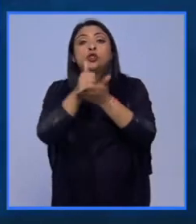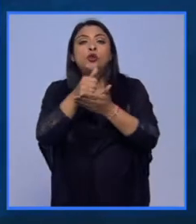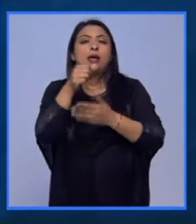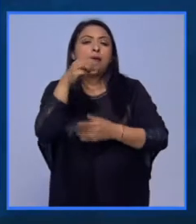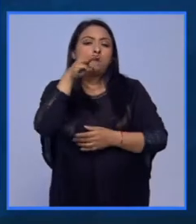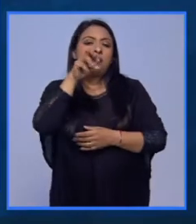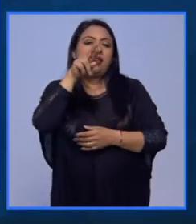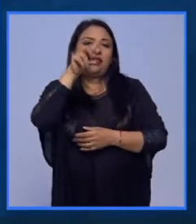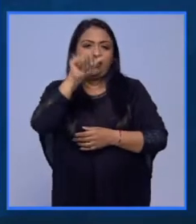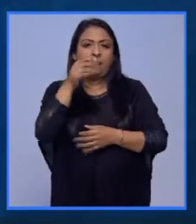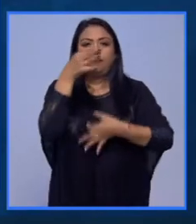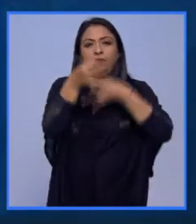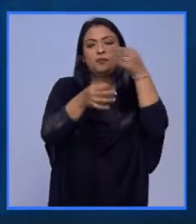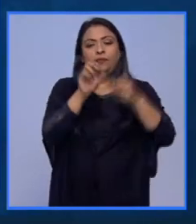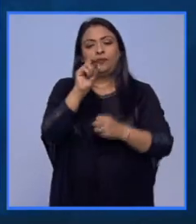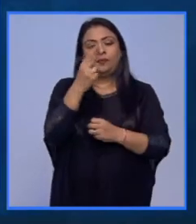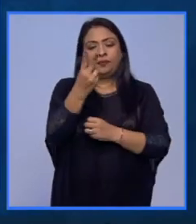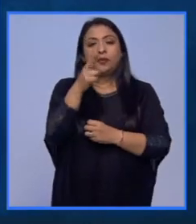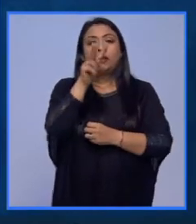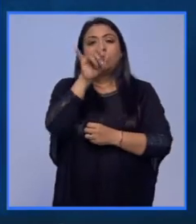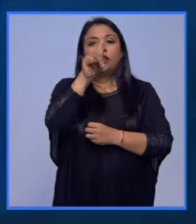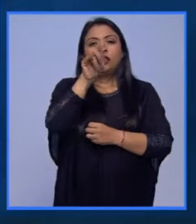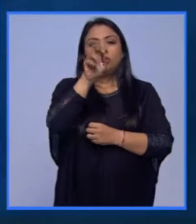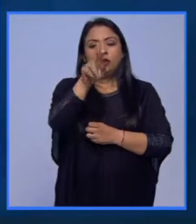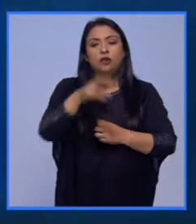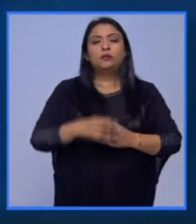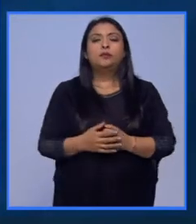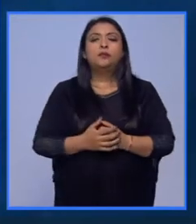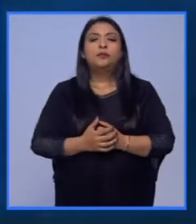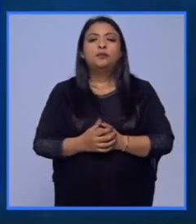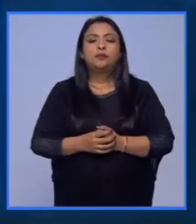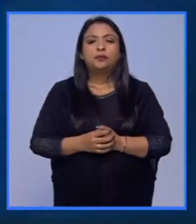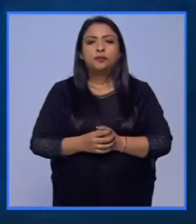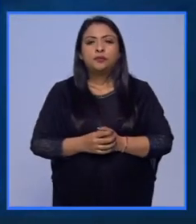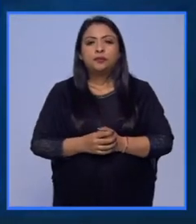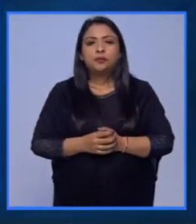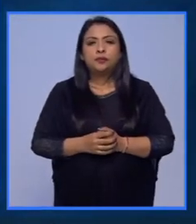Mérida. Noticias 22, Víctor Gaspar.